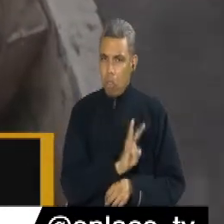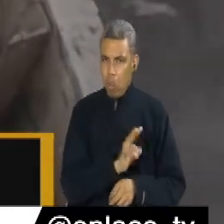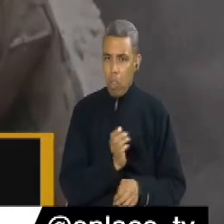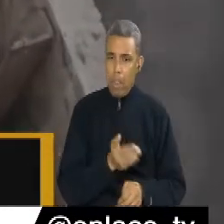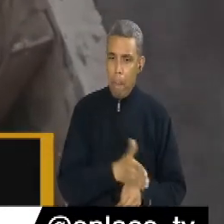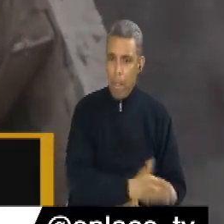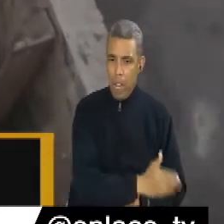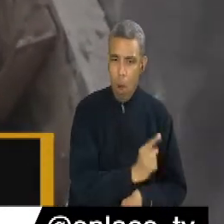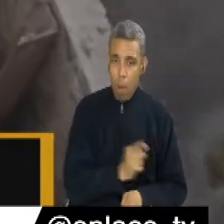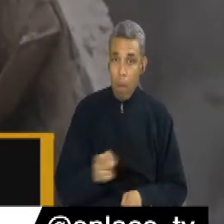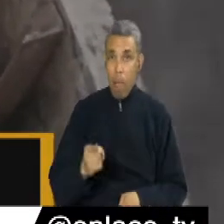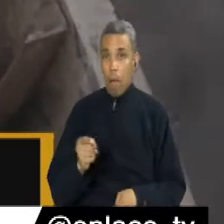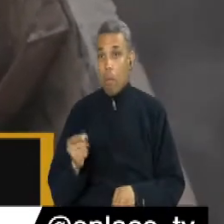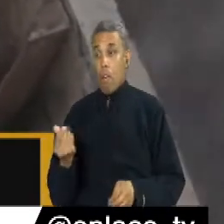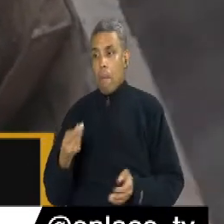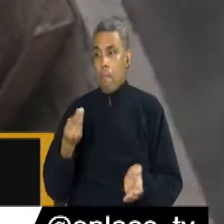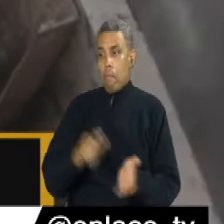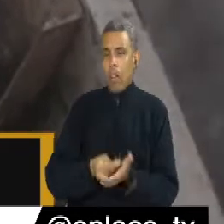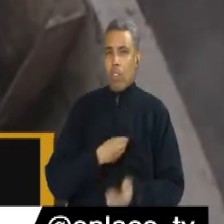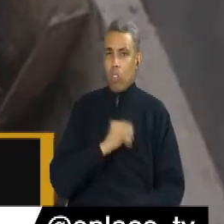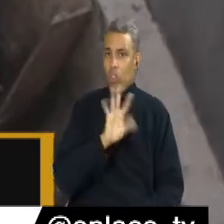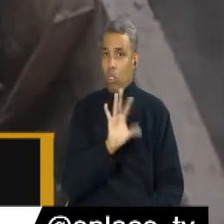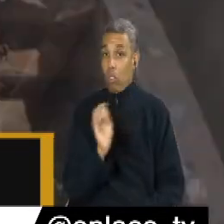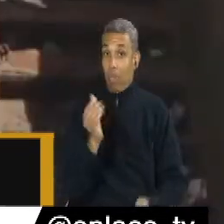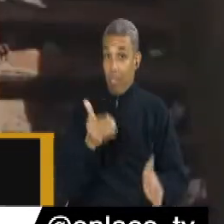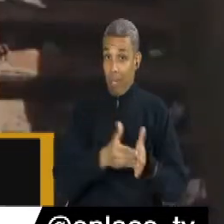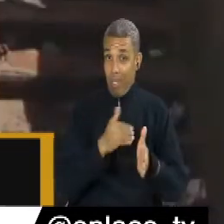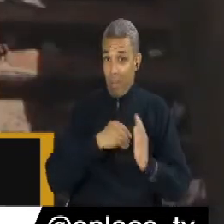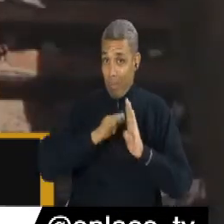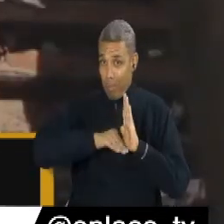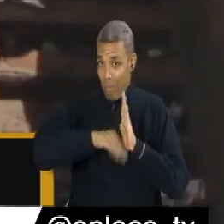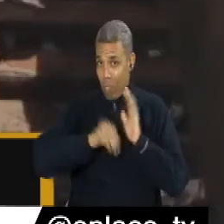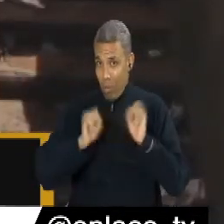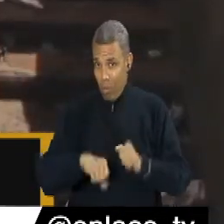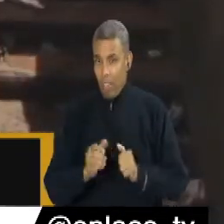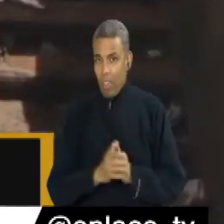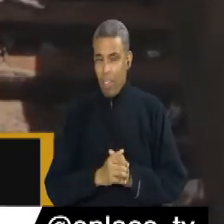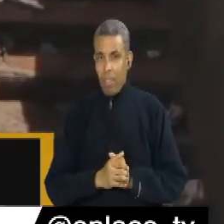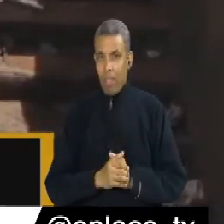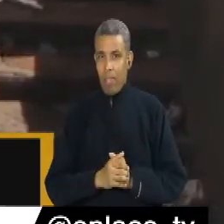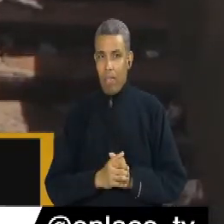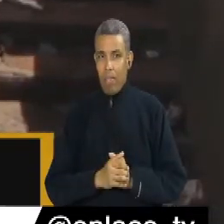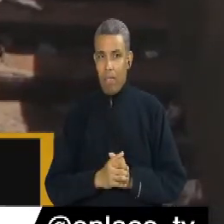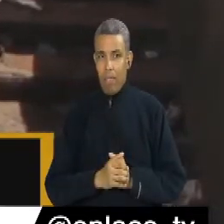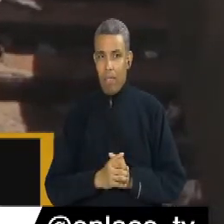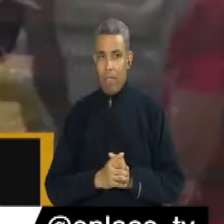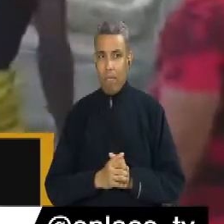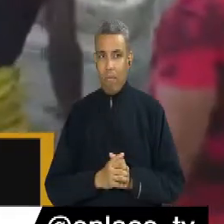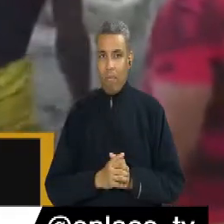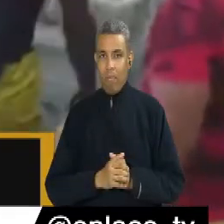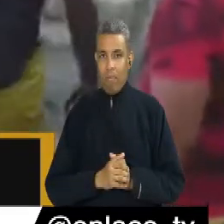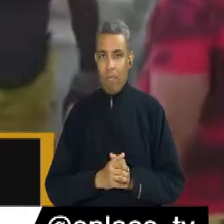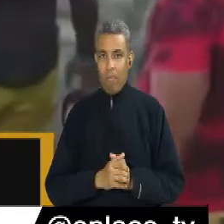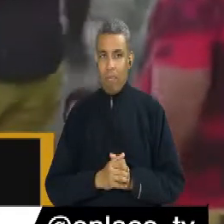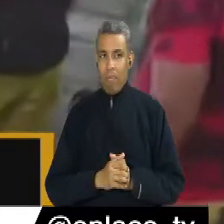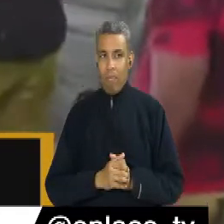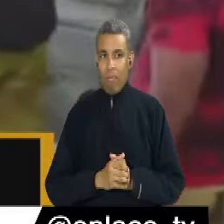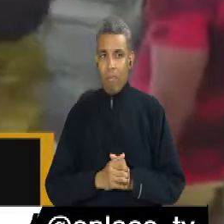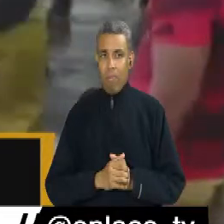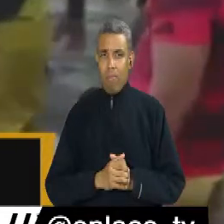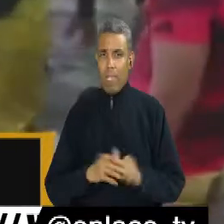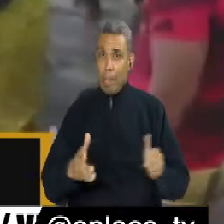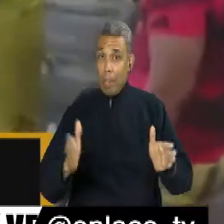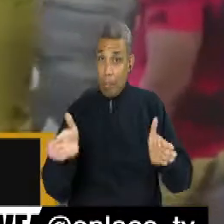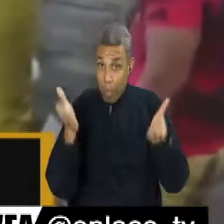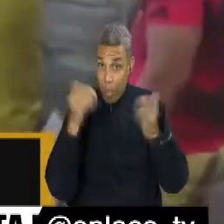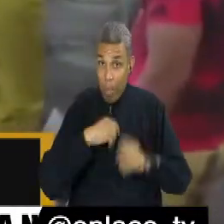esta buena noticia amaneció el gremio para que propios y visitantes se abastezcan de bocachico por esos días. Y invitamos a todos los amigos de Barranca